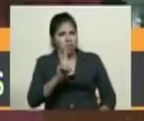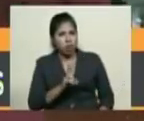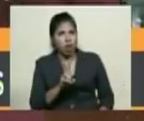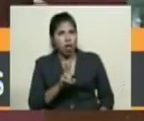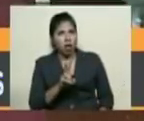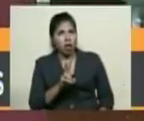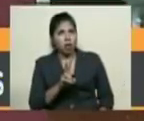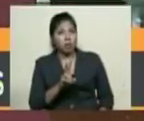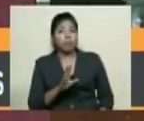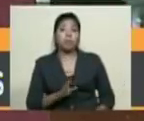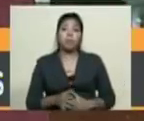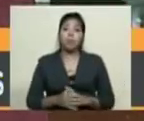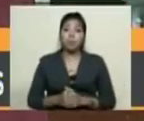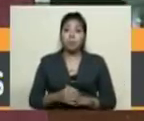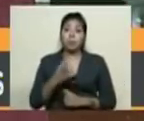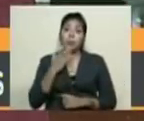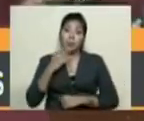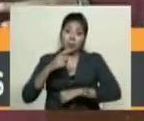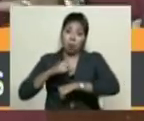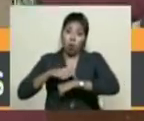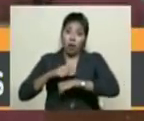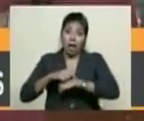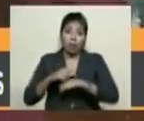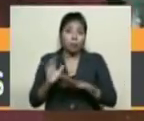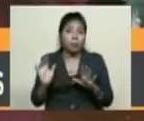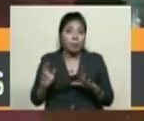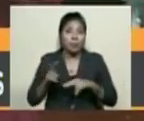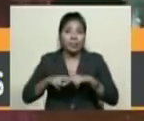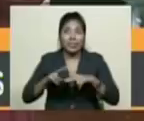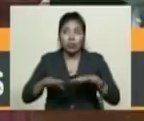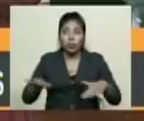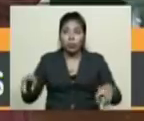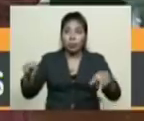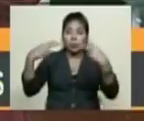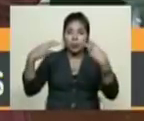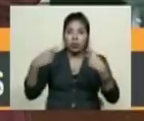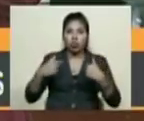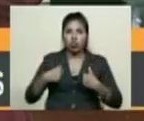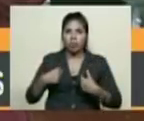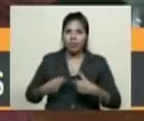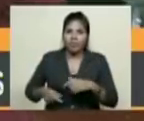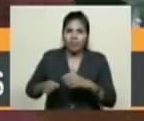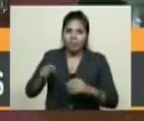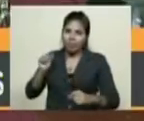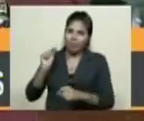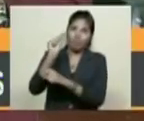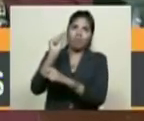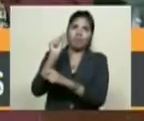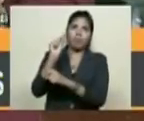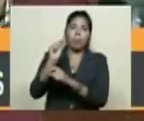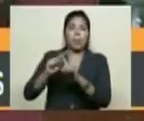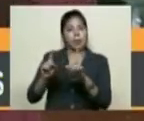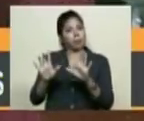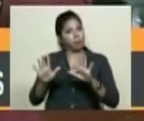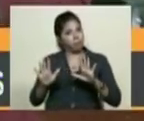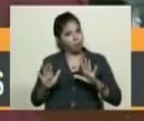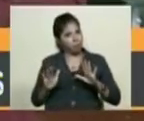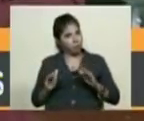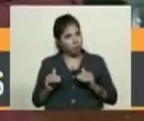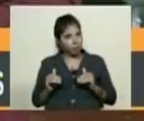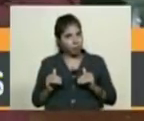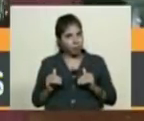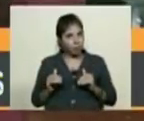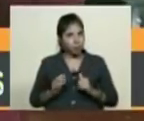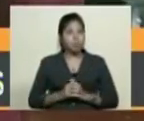en horario infantil, le dijera una palabra, pero bien gruesa, en castellano. ¿Qué nos importa? Lo que